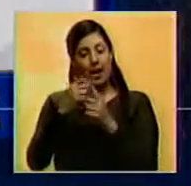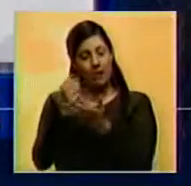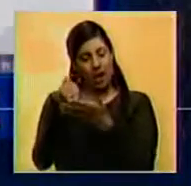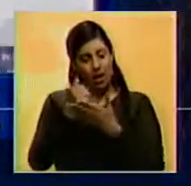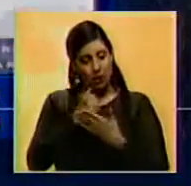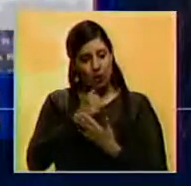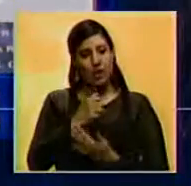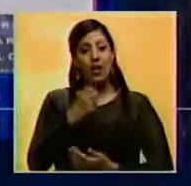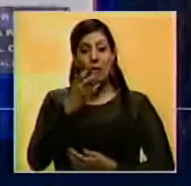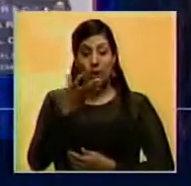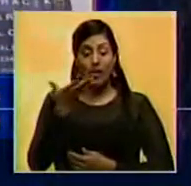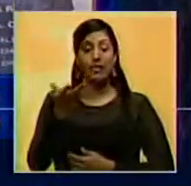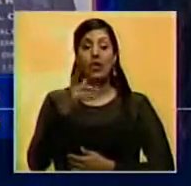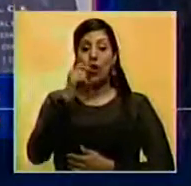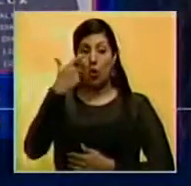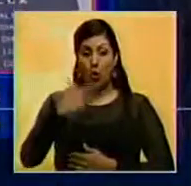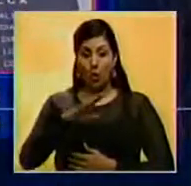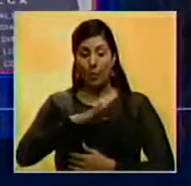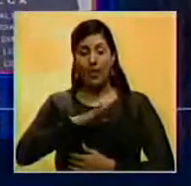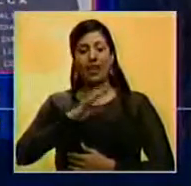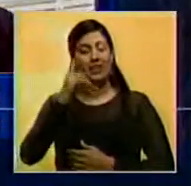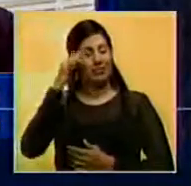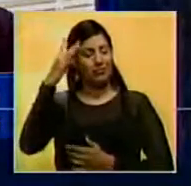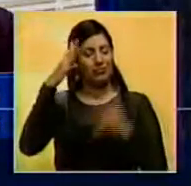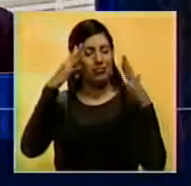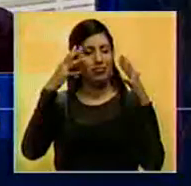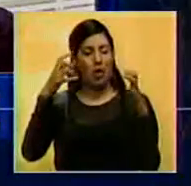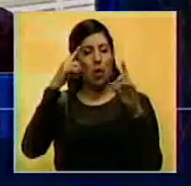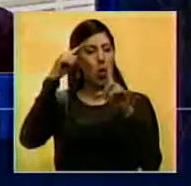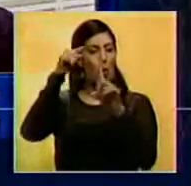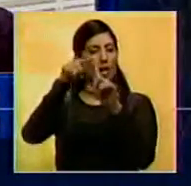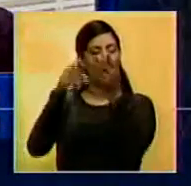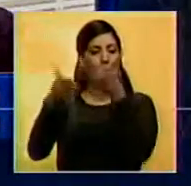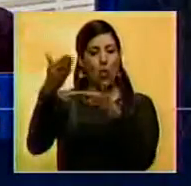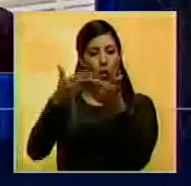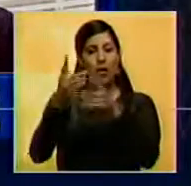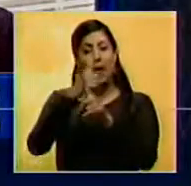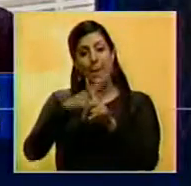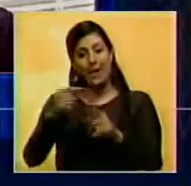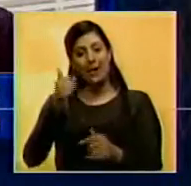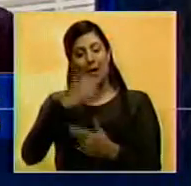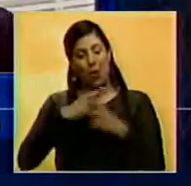aliento. Señaló que Tamnus Gerst fue un brillante visionario de la economía y sobre todo